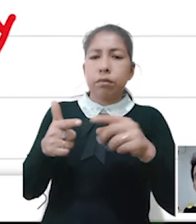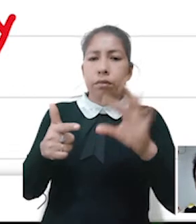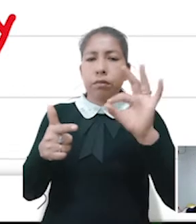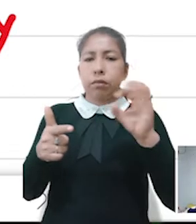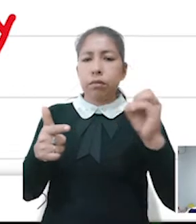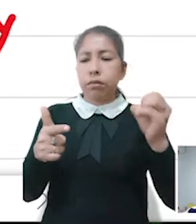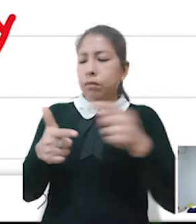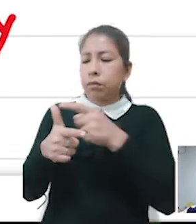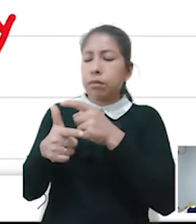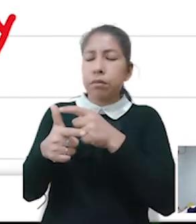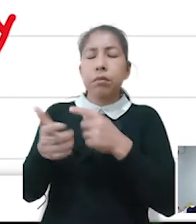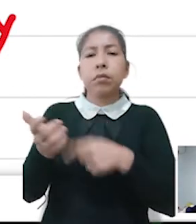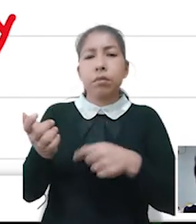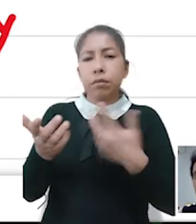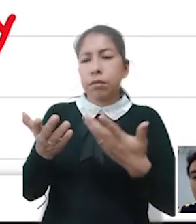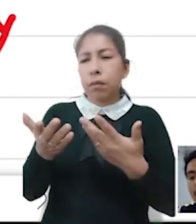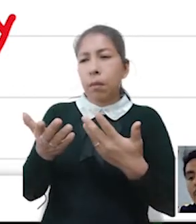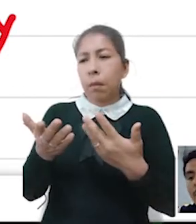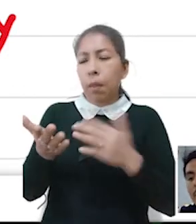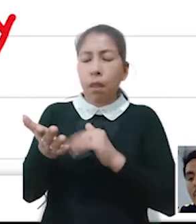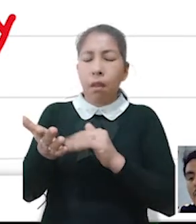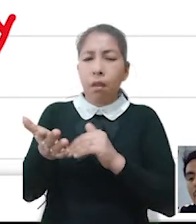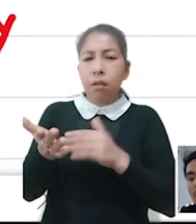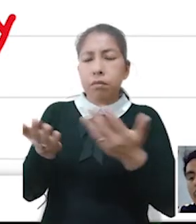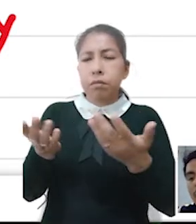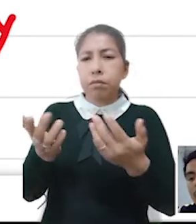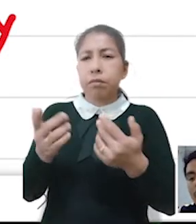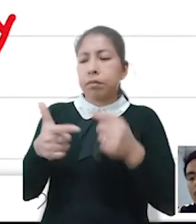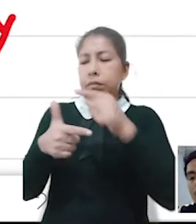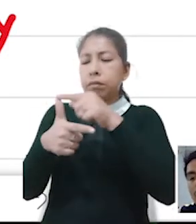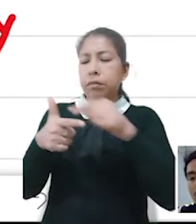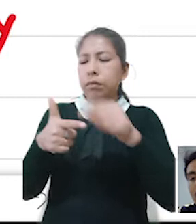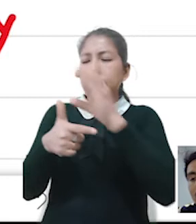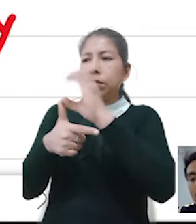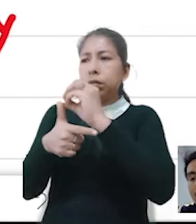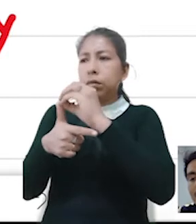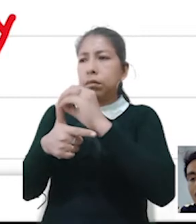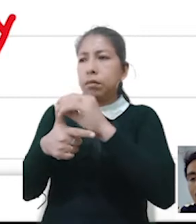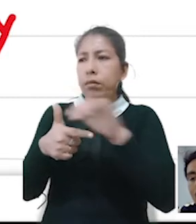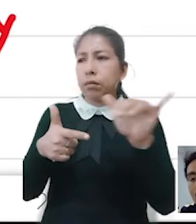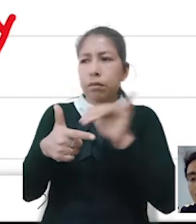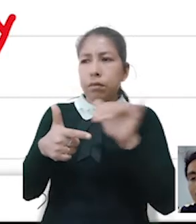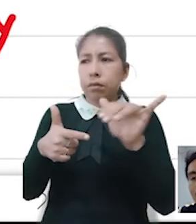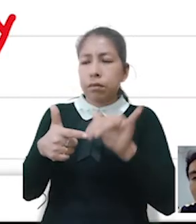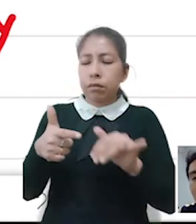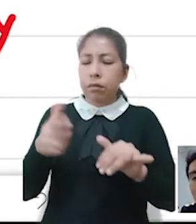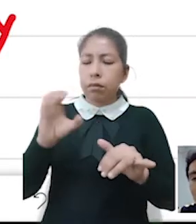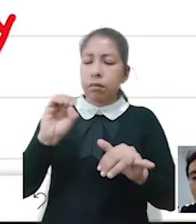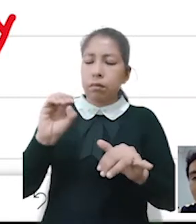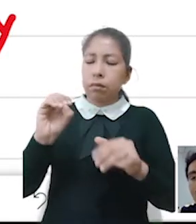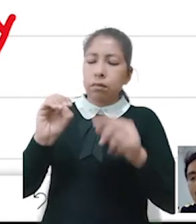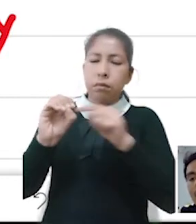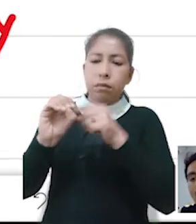medida de nuestro ángulo tita. De esta forma podemos calcular que el ángulo tita es igual a 90